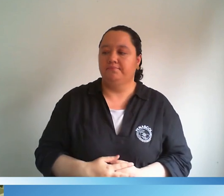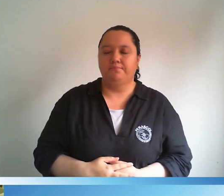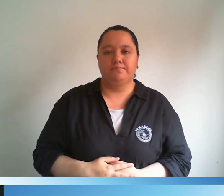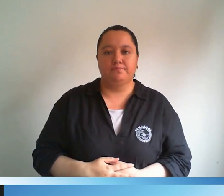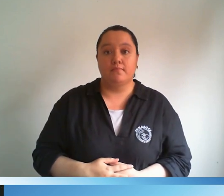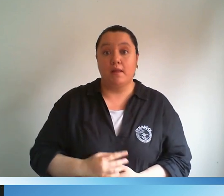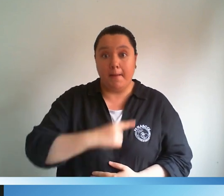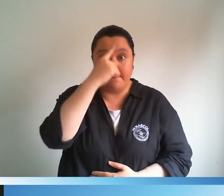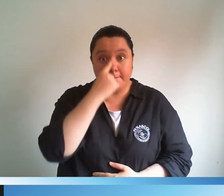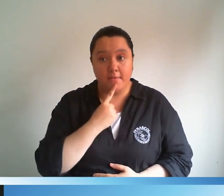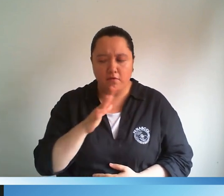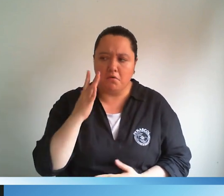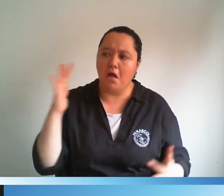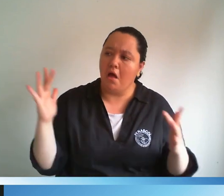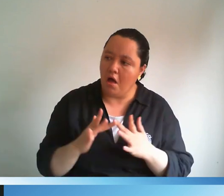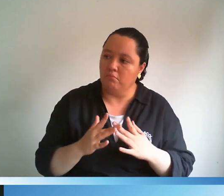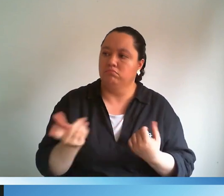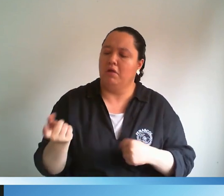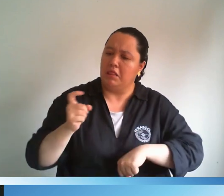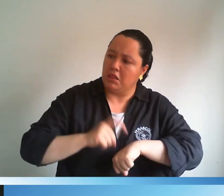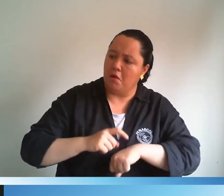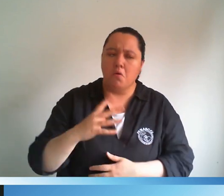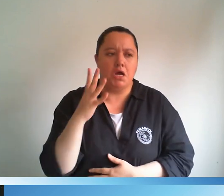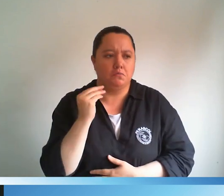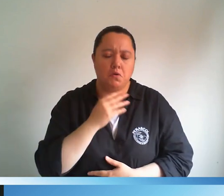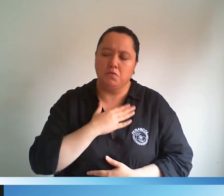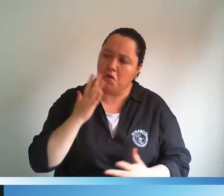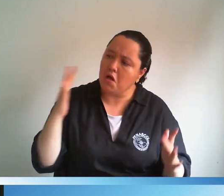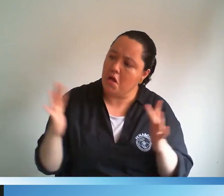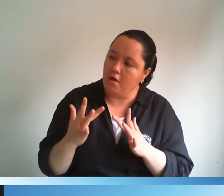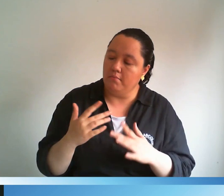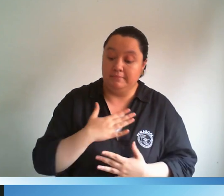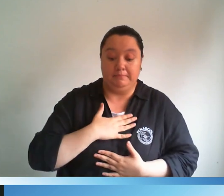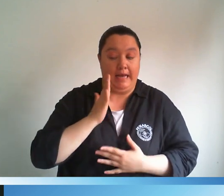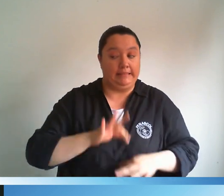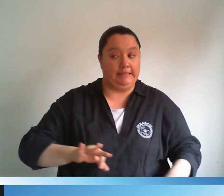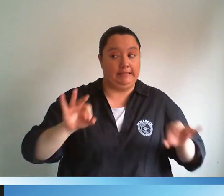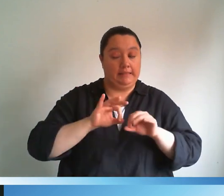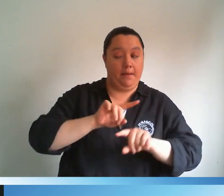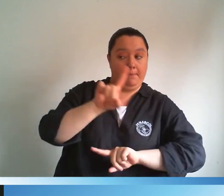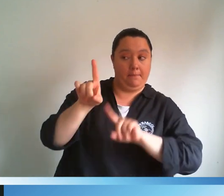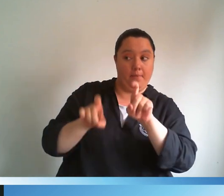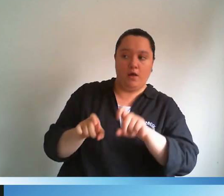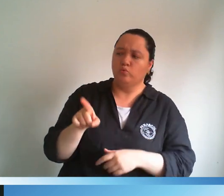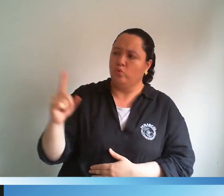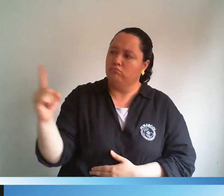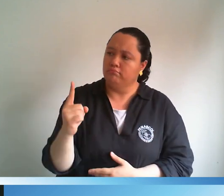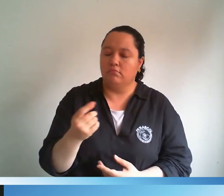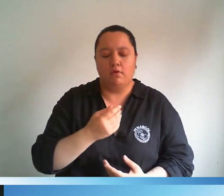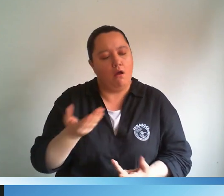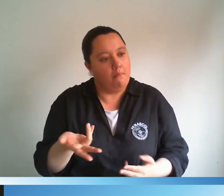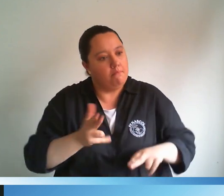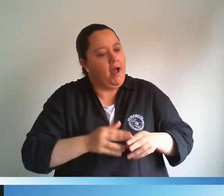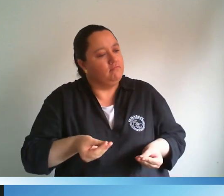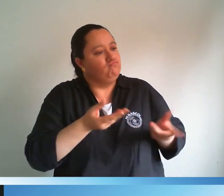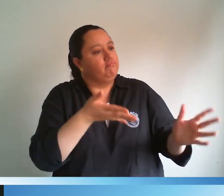Nos interesa tu perfil. Cuentas con experiencia y disposición, como mencionas. Para mí, la pregunta más importante es ¿cómo